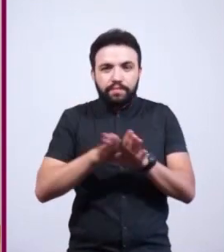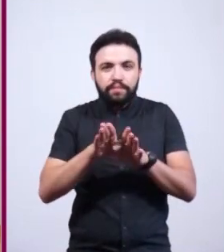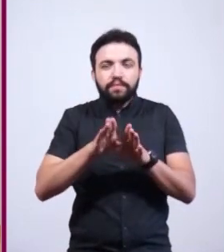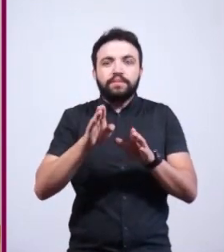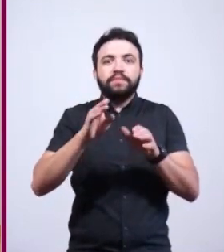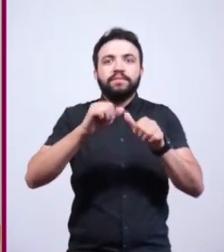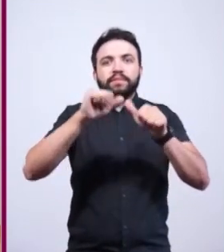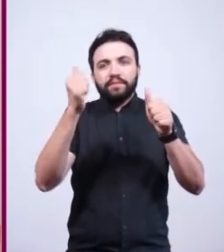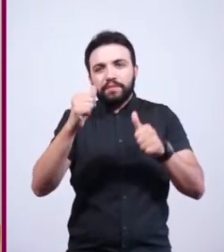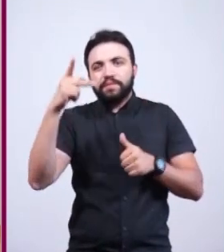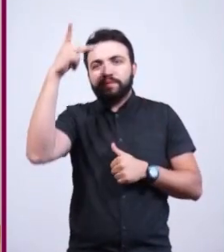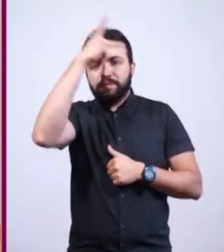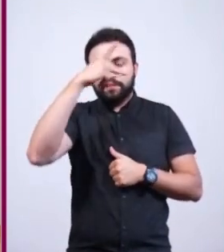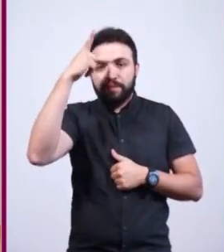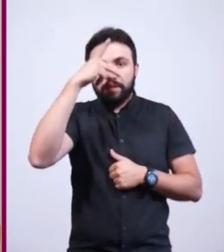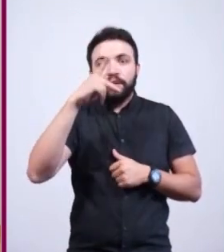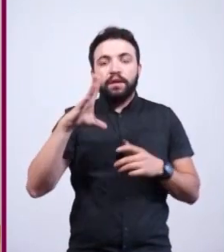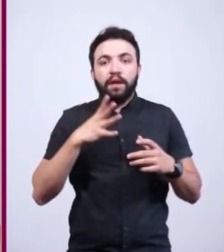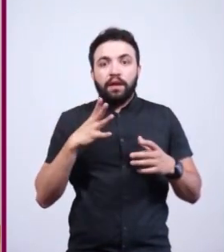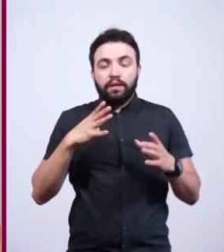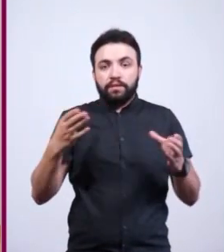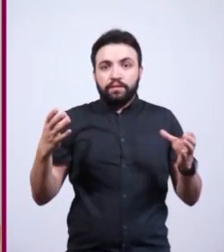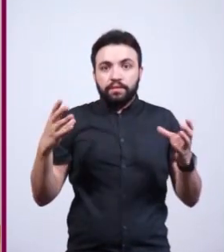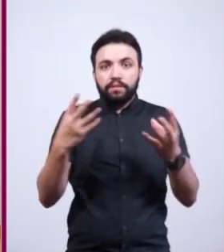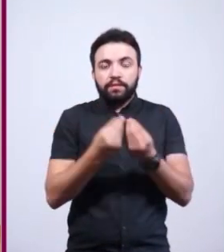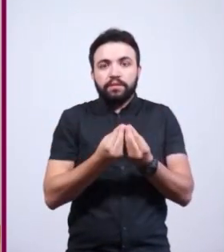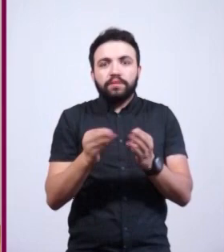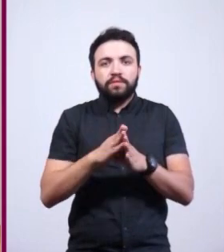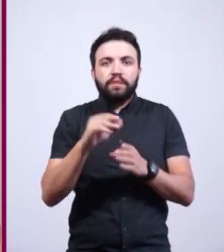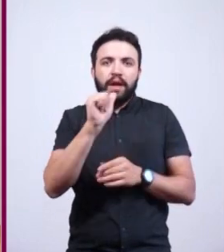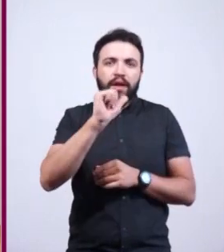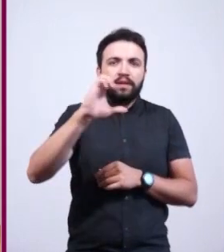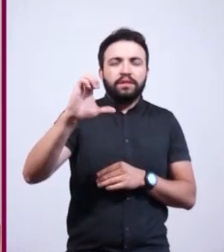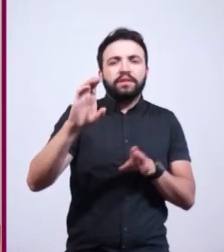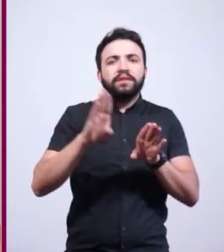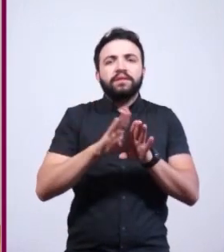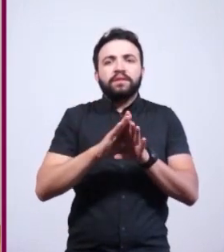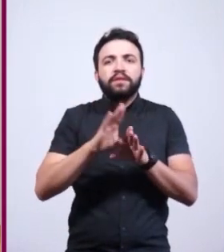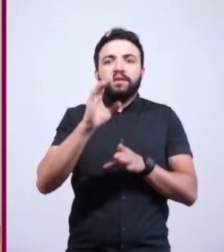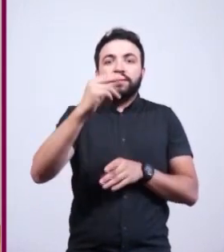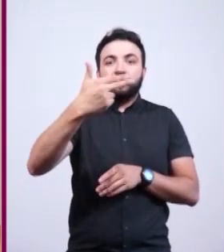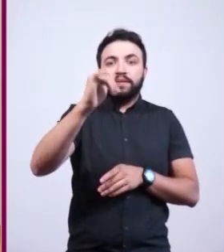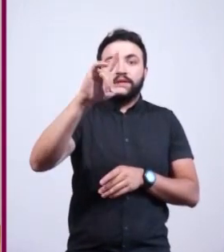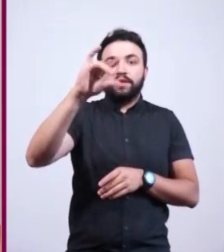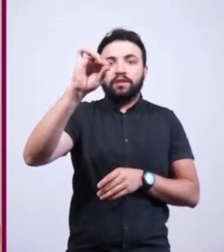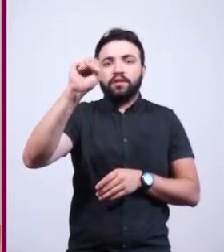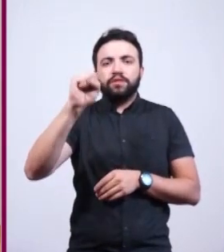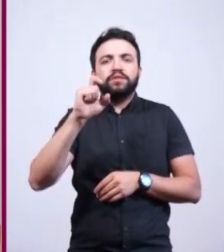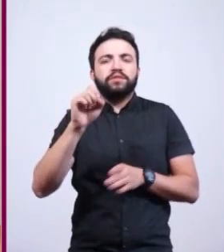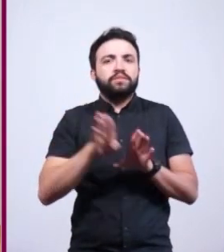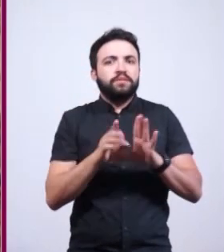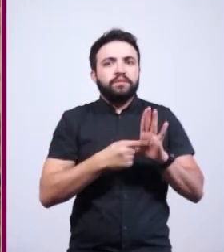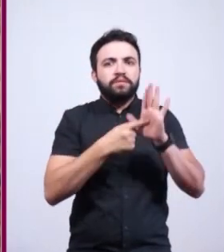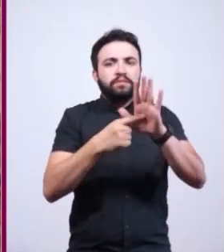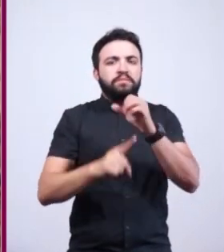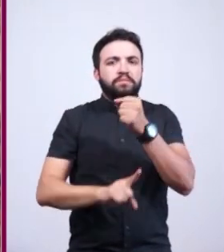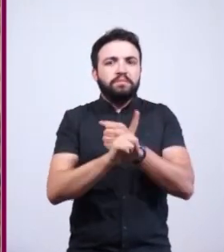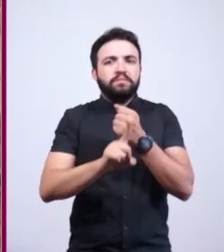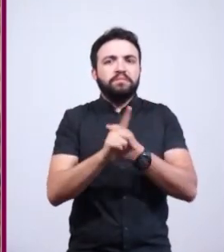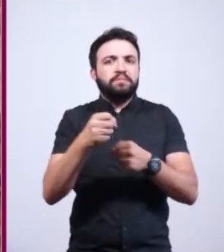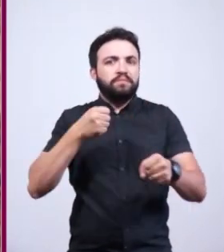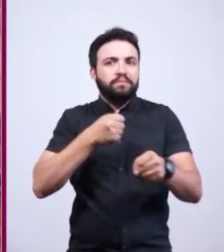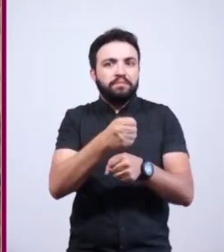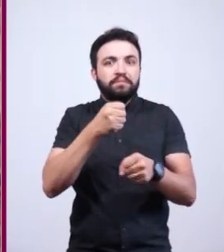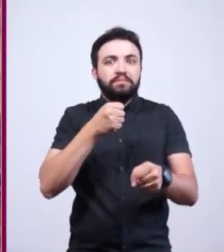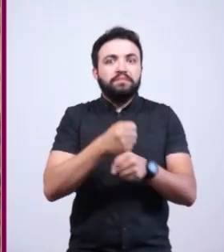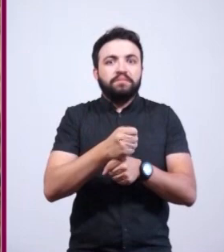colectivo llamado Colectivo Hilos, en donde a través de la simbología del arte señalan problemáticas de violencia de género. Pues no se diga